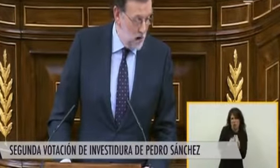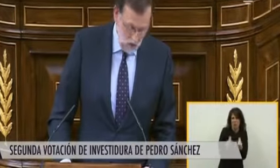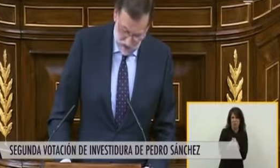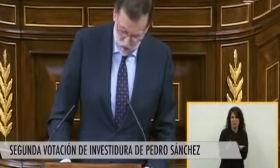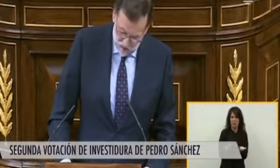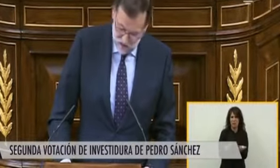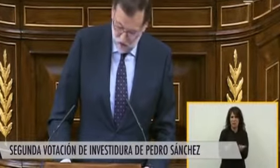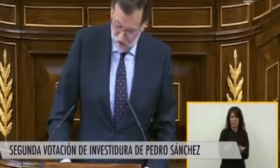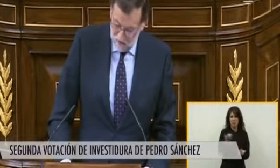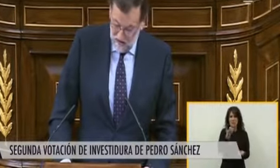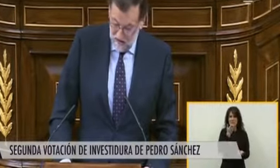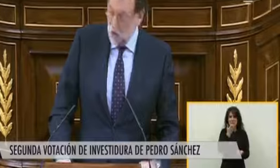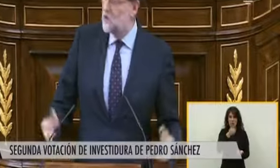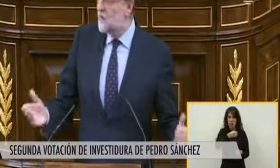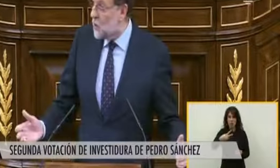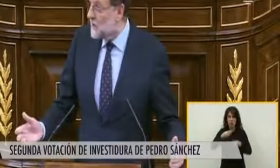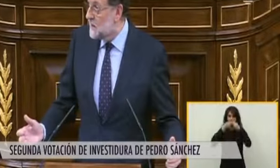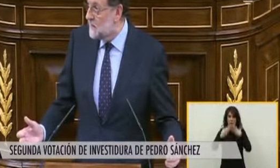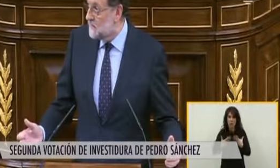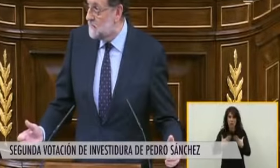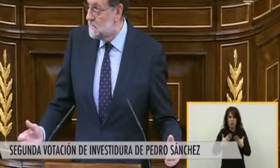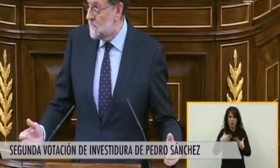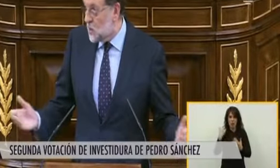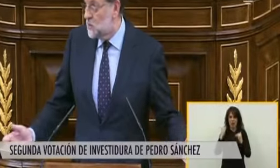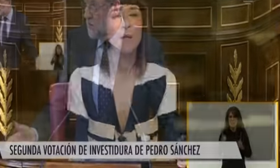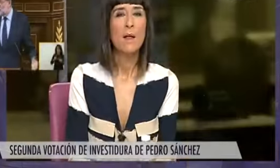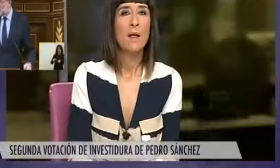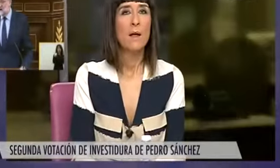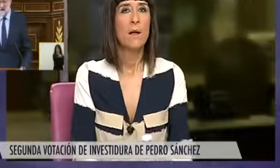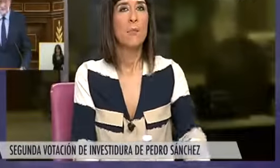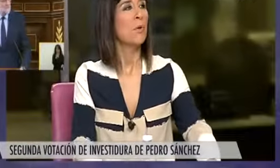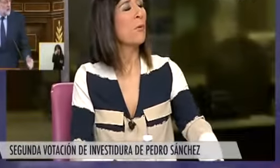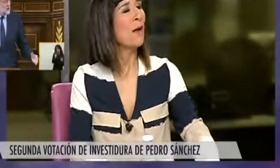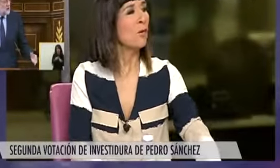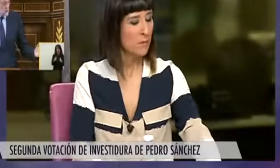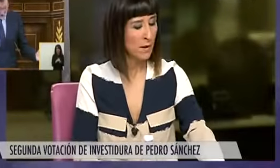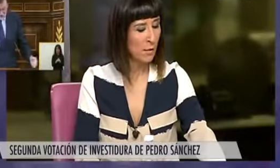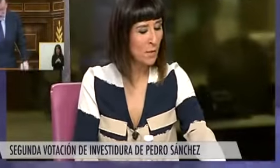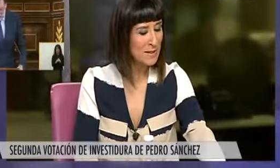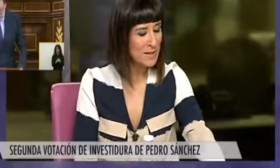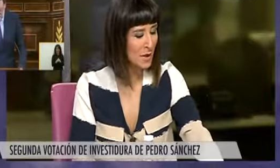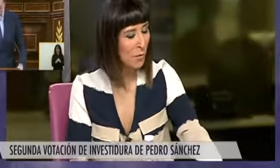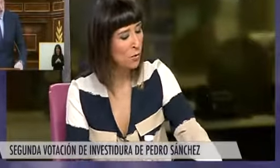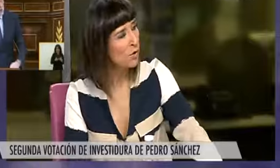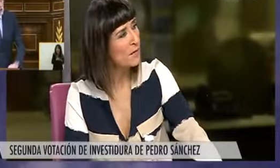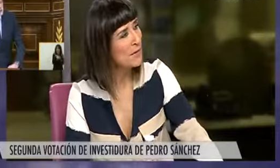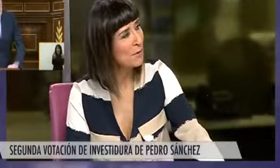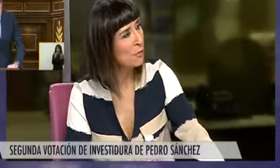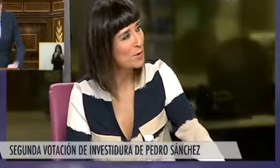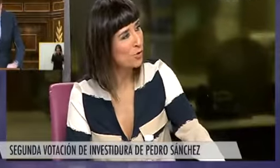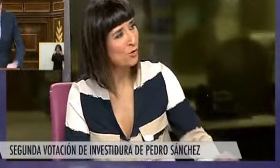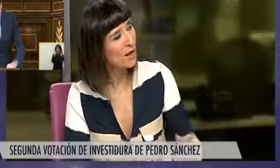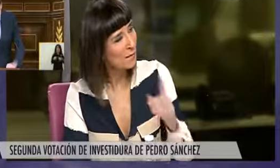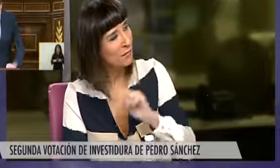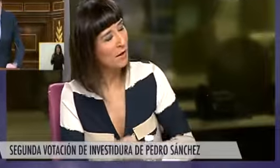que da buenos resultados. Lo que hay que corregir, esto lo entiende cualquiera... Bueno, Manuel Lago, o máis novo non é